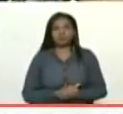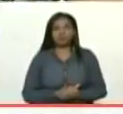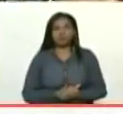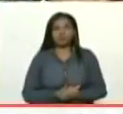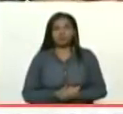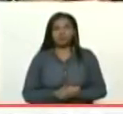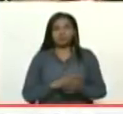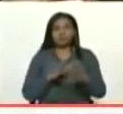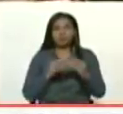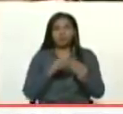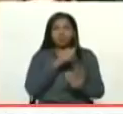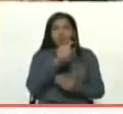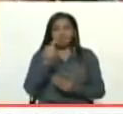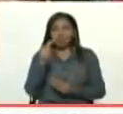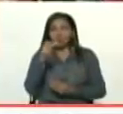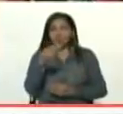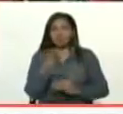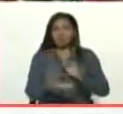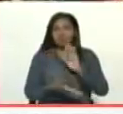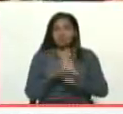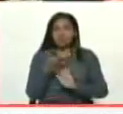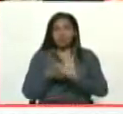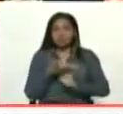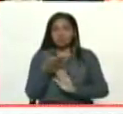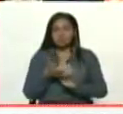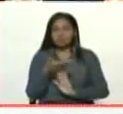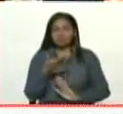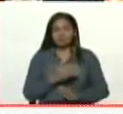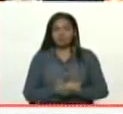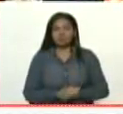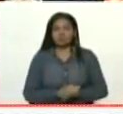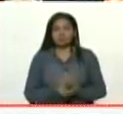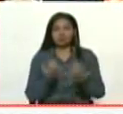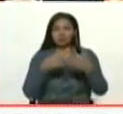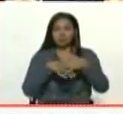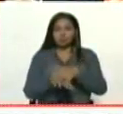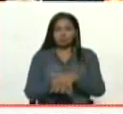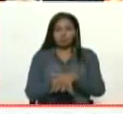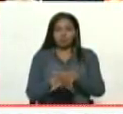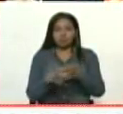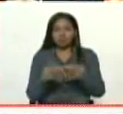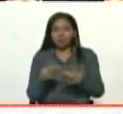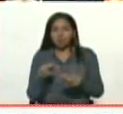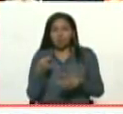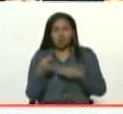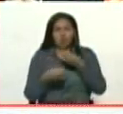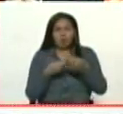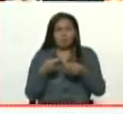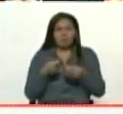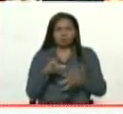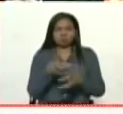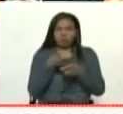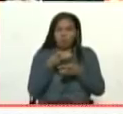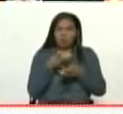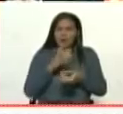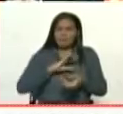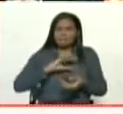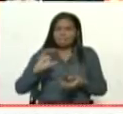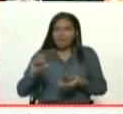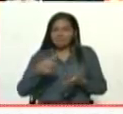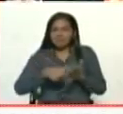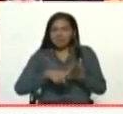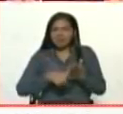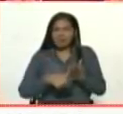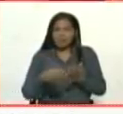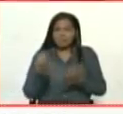Todo esto son elementos muy importantes. La integración del monedero patria. Hemos procedido a pagar